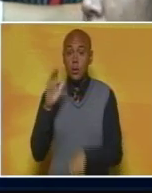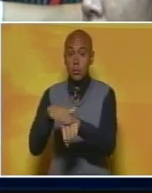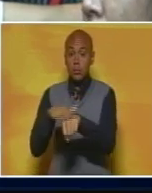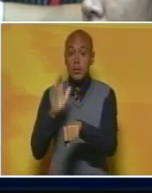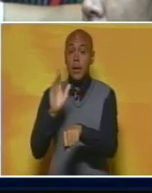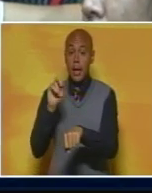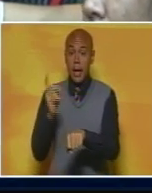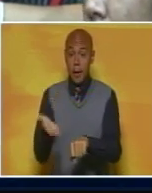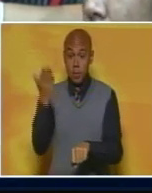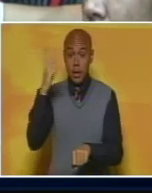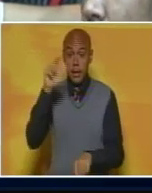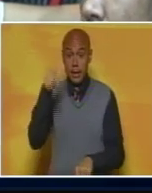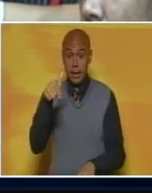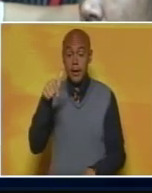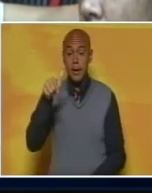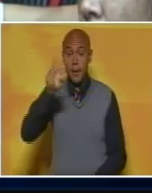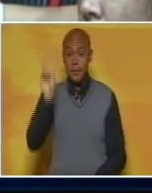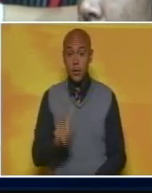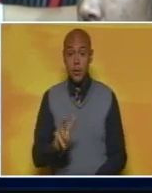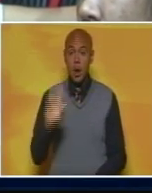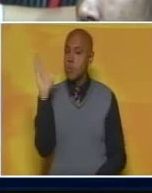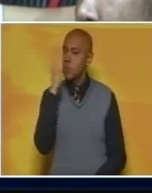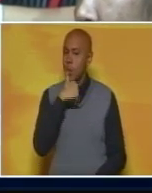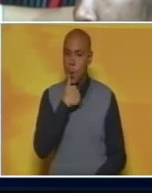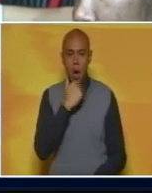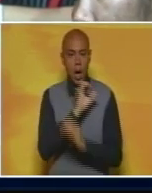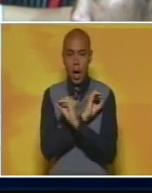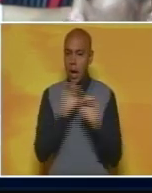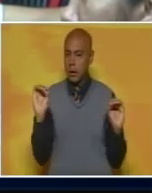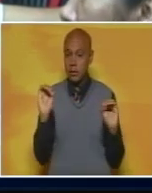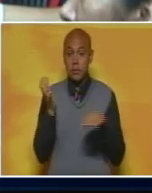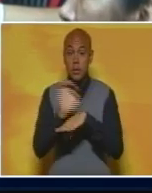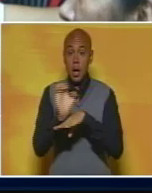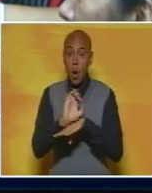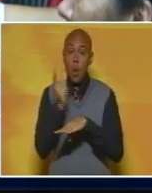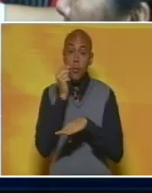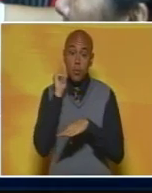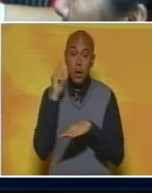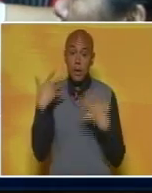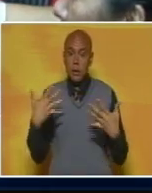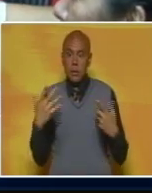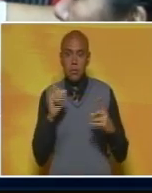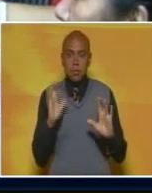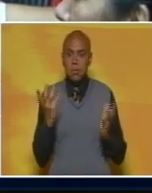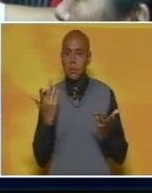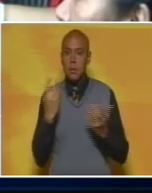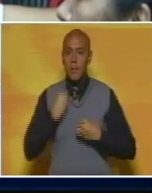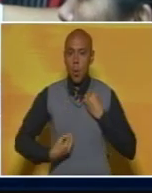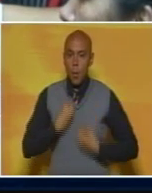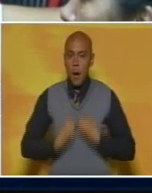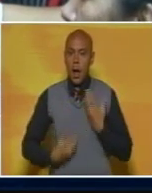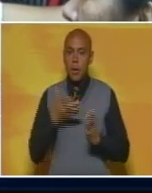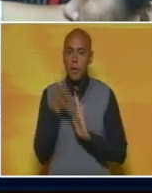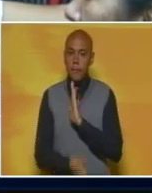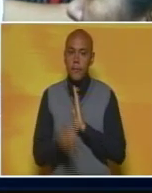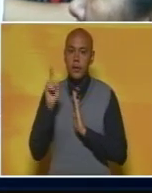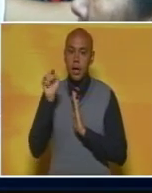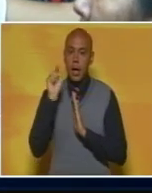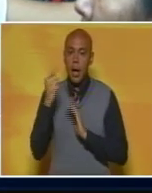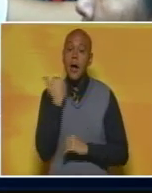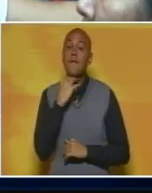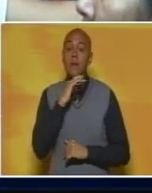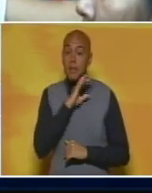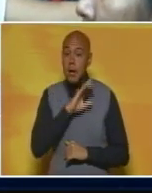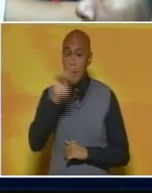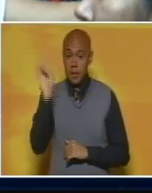hacer énfasis en que no existe en este momento ningún motivo de alarma en la población general por la aparición de esta enfermedad